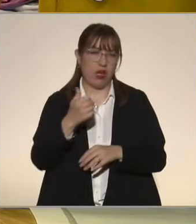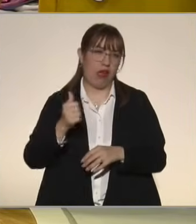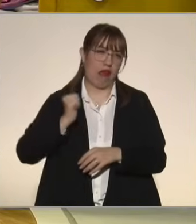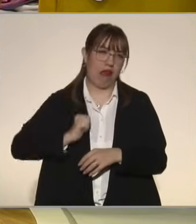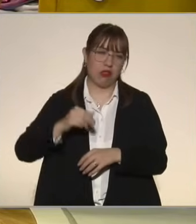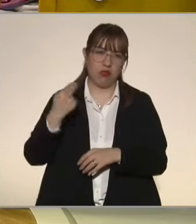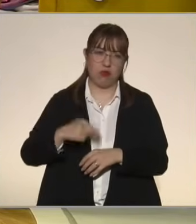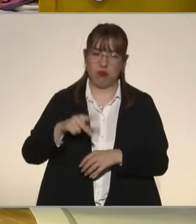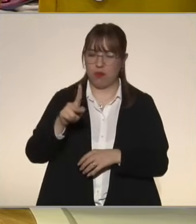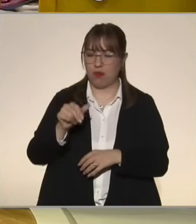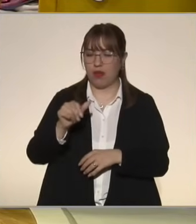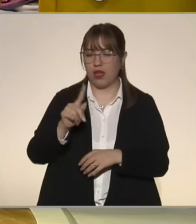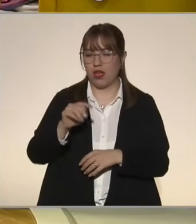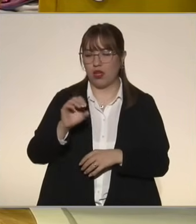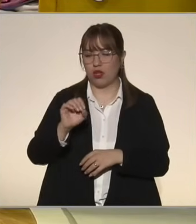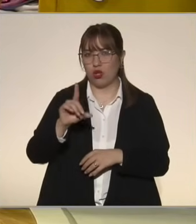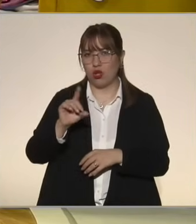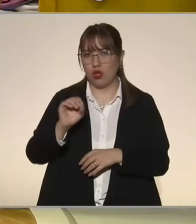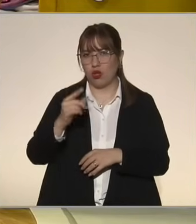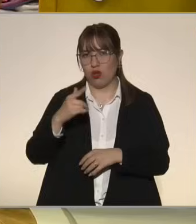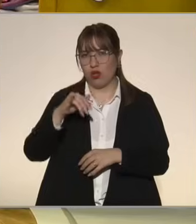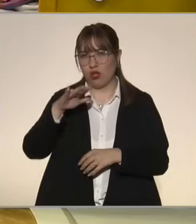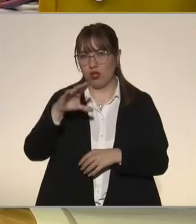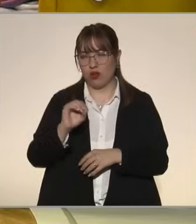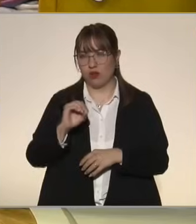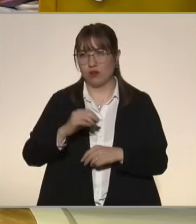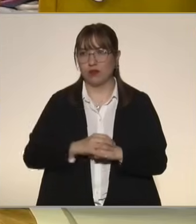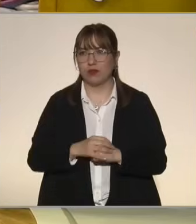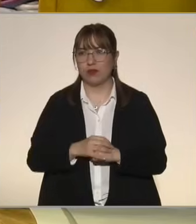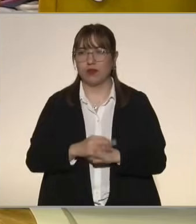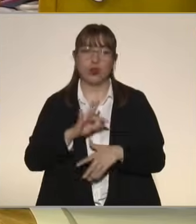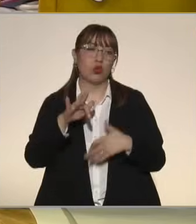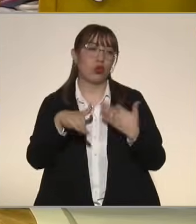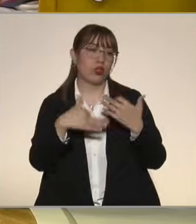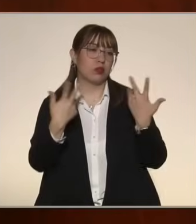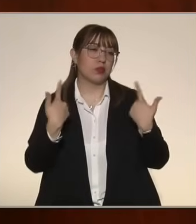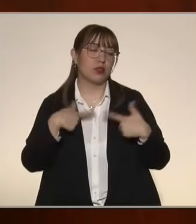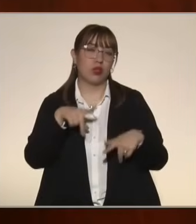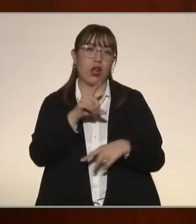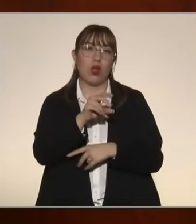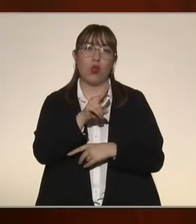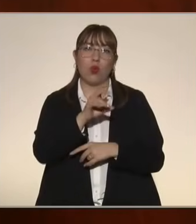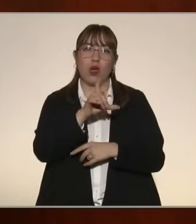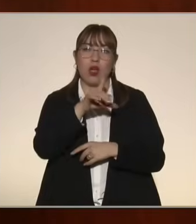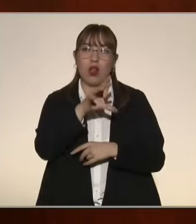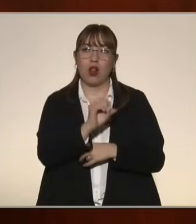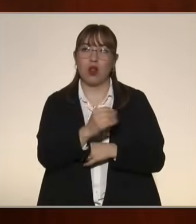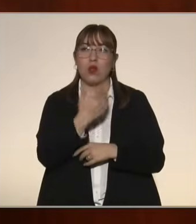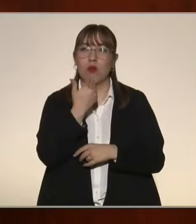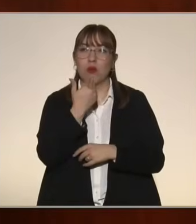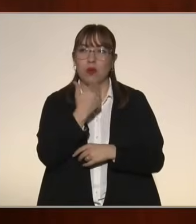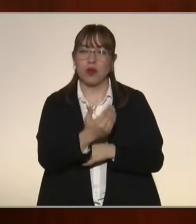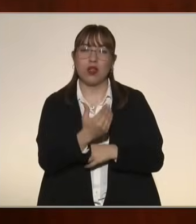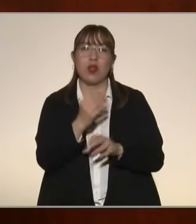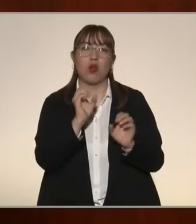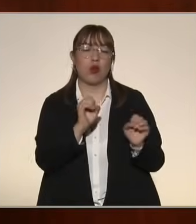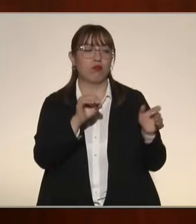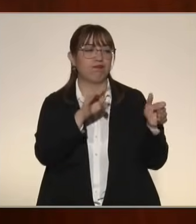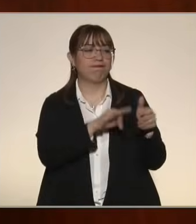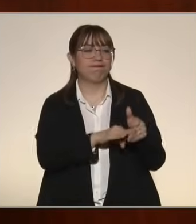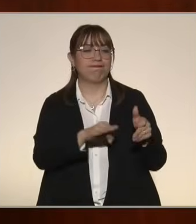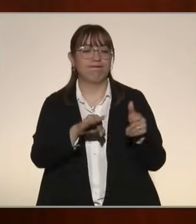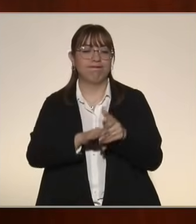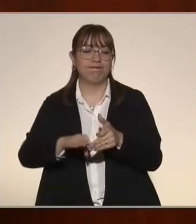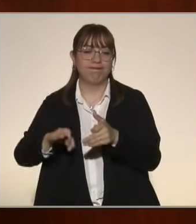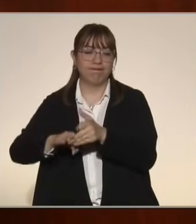que ya decidieron que sonaba muy feo eso y que todos los duelos son perfectos, entonces ahora se llama duelo persistente recurrente, ¿no?